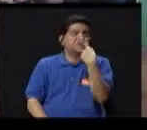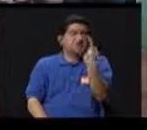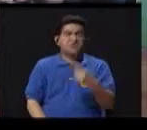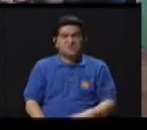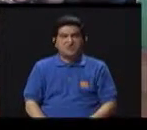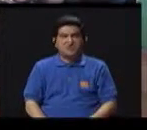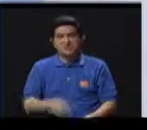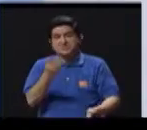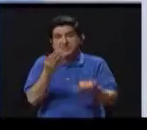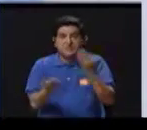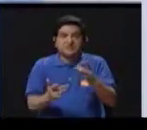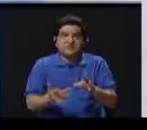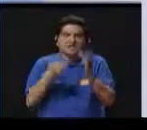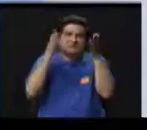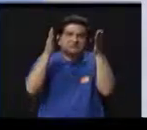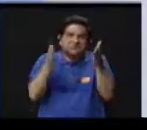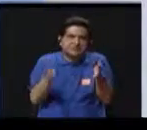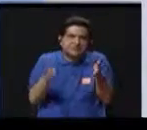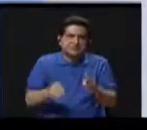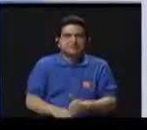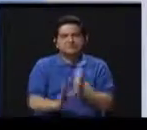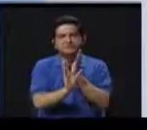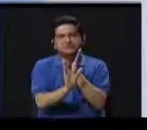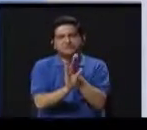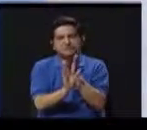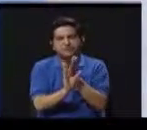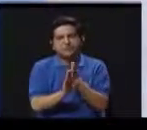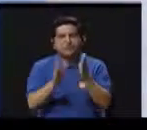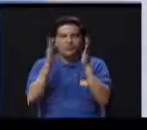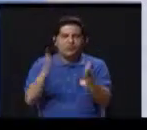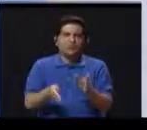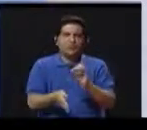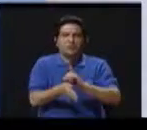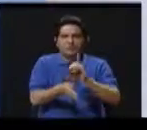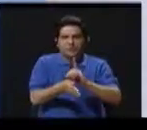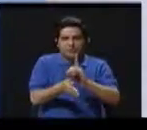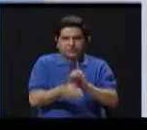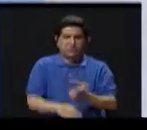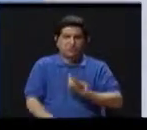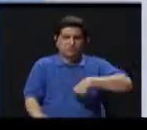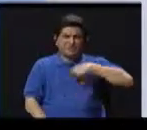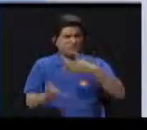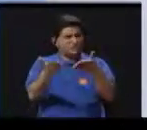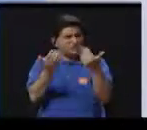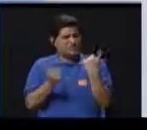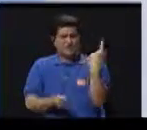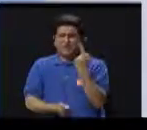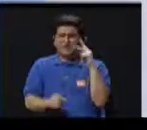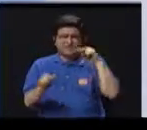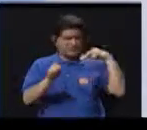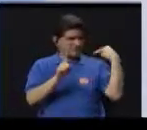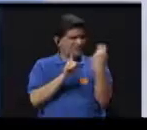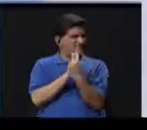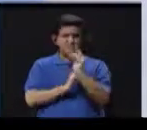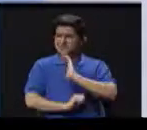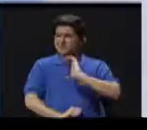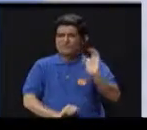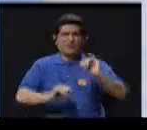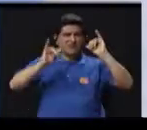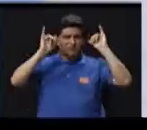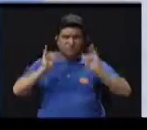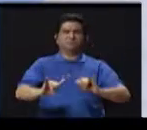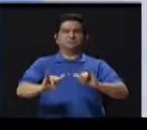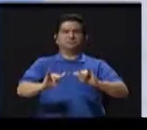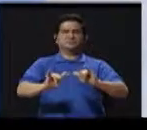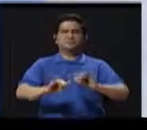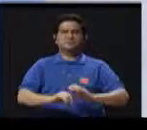dicen los expertos, los psicólogos, los doctores, y nosotros queríamos dar solo la visión desde los niños.